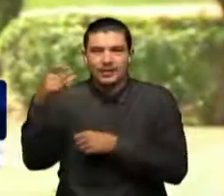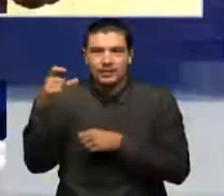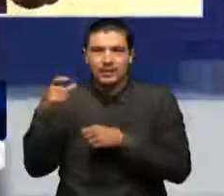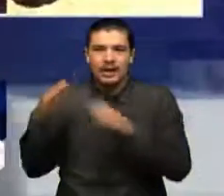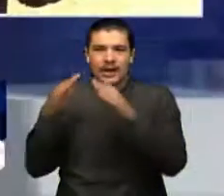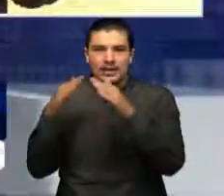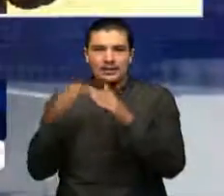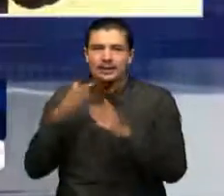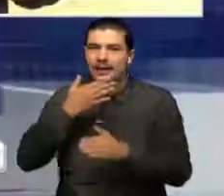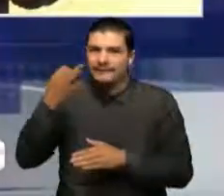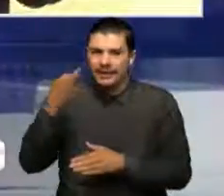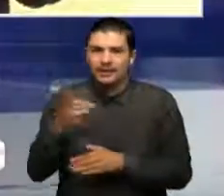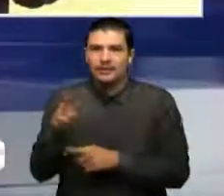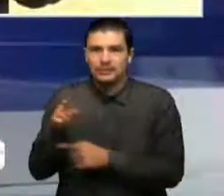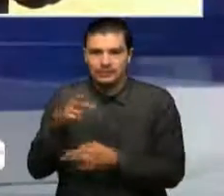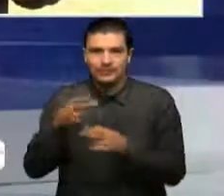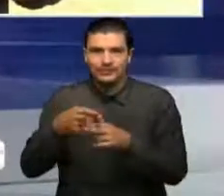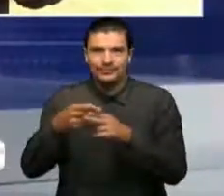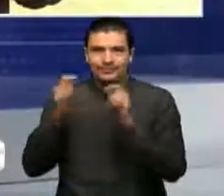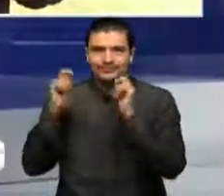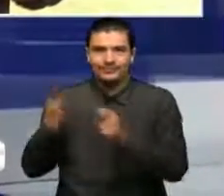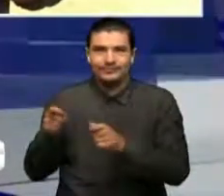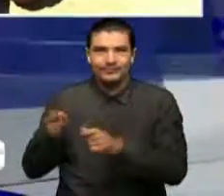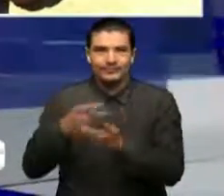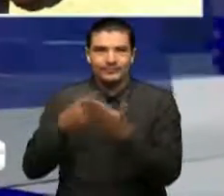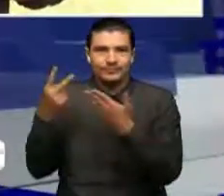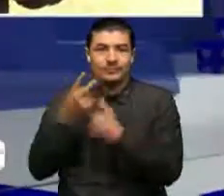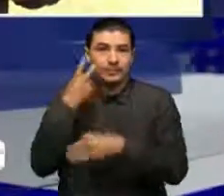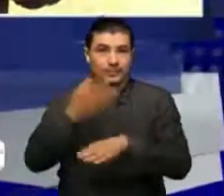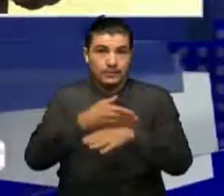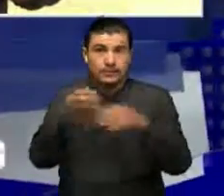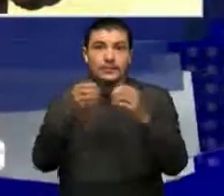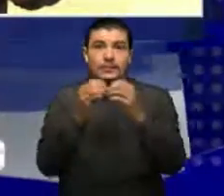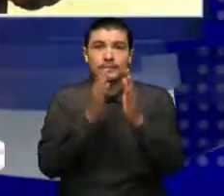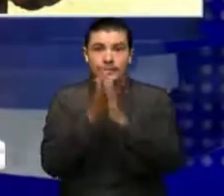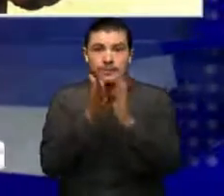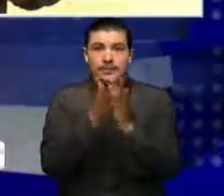Compañeros, hasta aquí toda la información. Sigan ustedes con más Oriente Noticias. Muy buenas tardes.